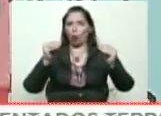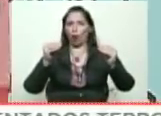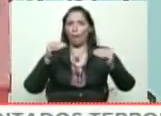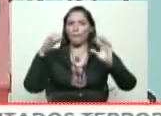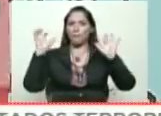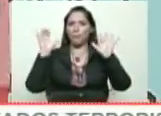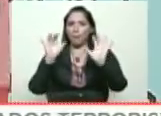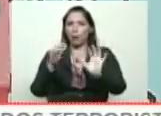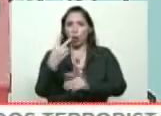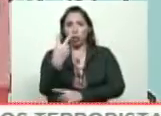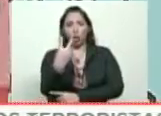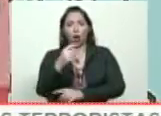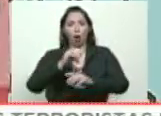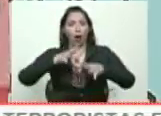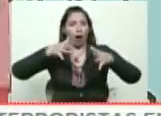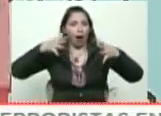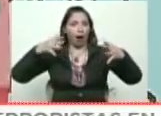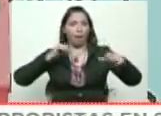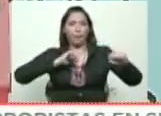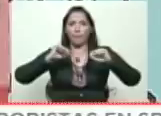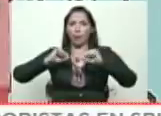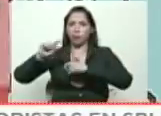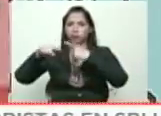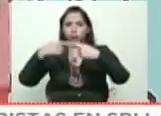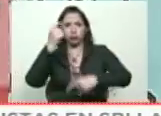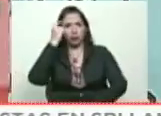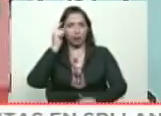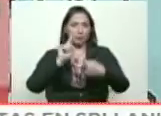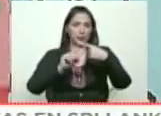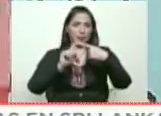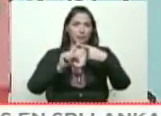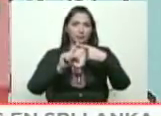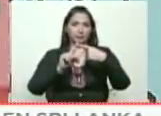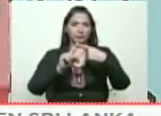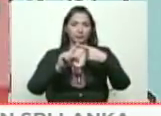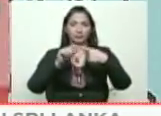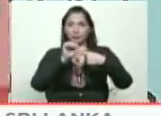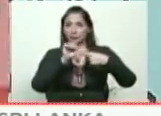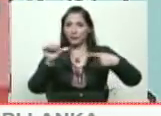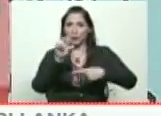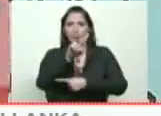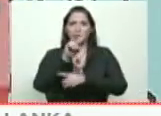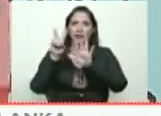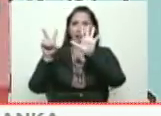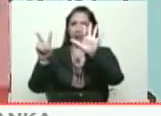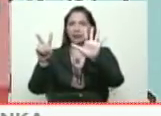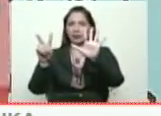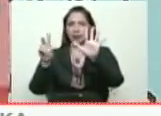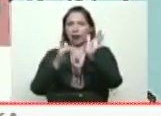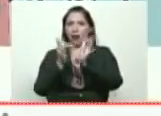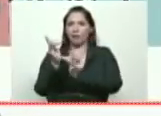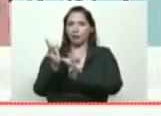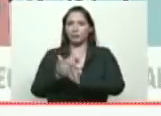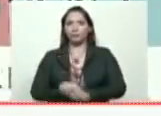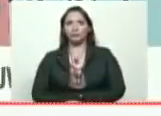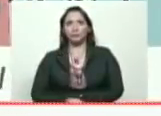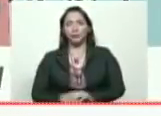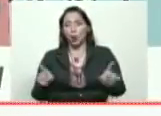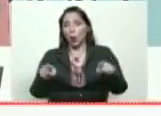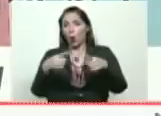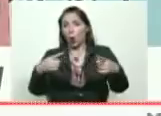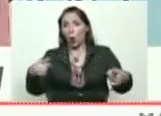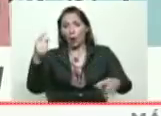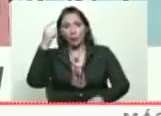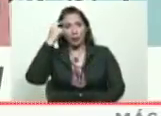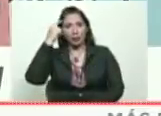grandes movilizaciones que vamos a tener en los próximos días. La primera, este sábado 27 de abril. Este sábado 27 de abril se cumple la fecha